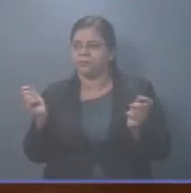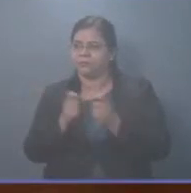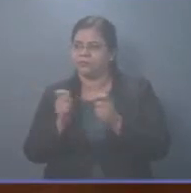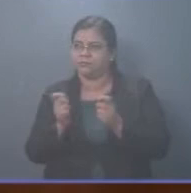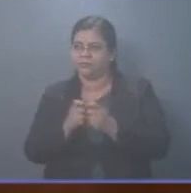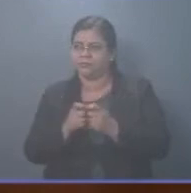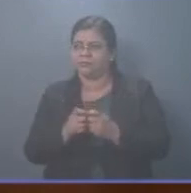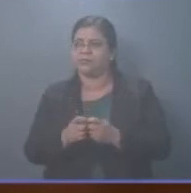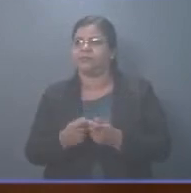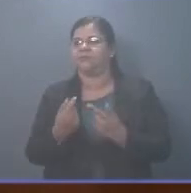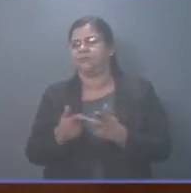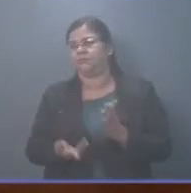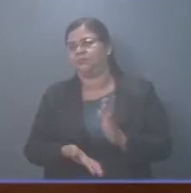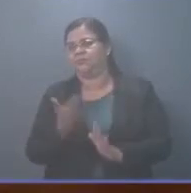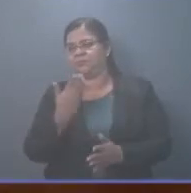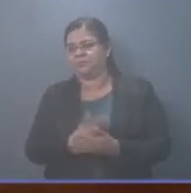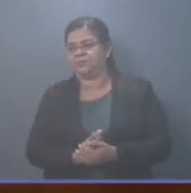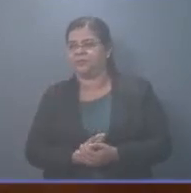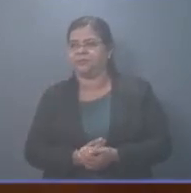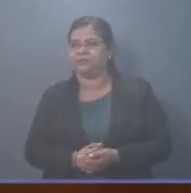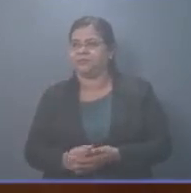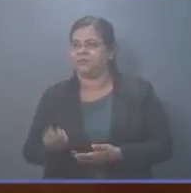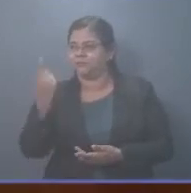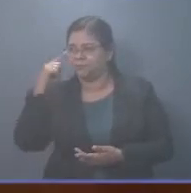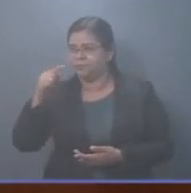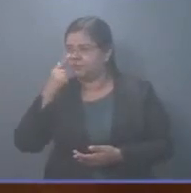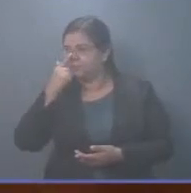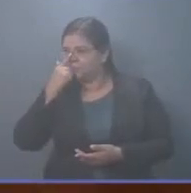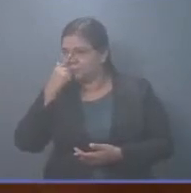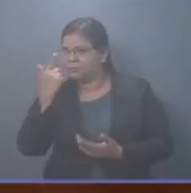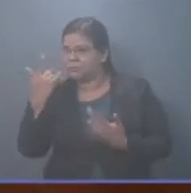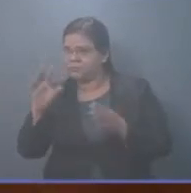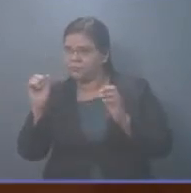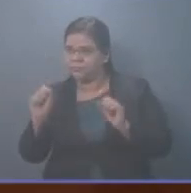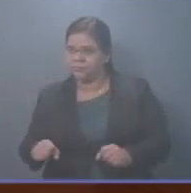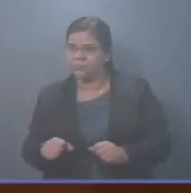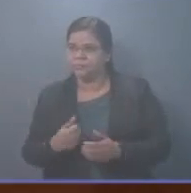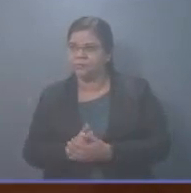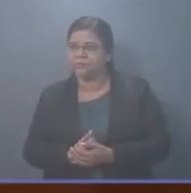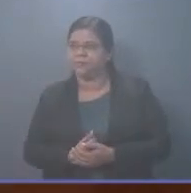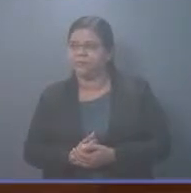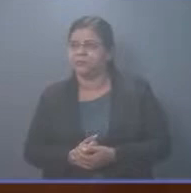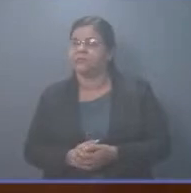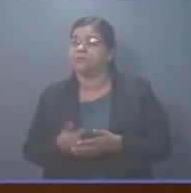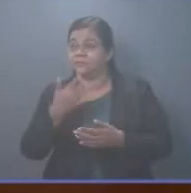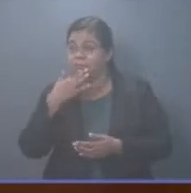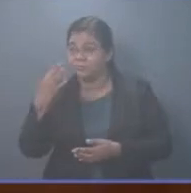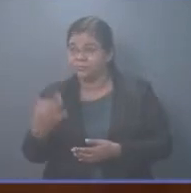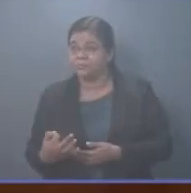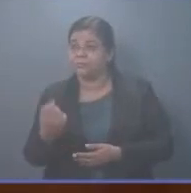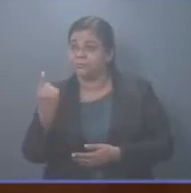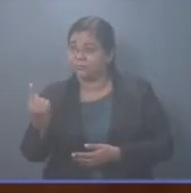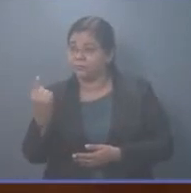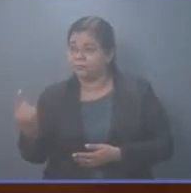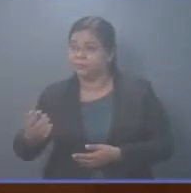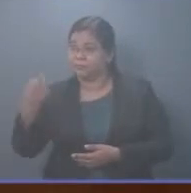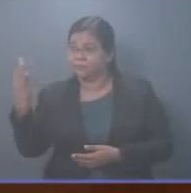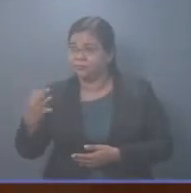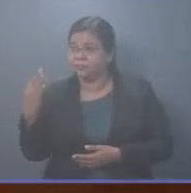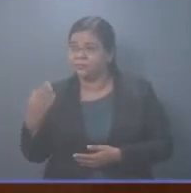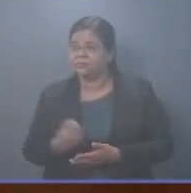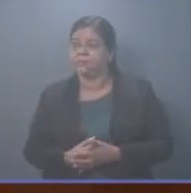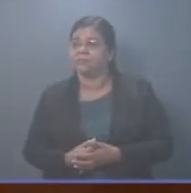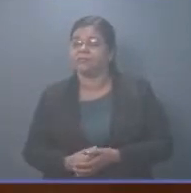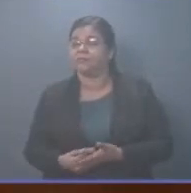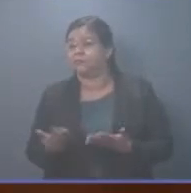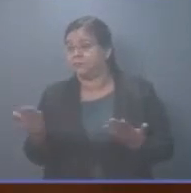aterrizada, y efectivamente le daría ese apoyo a aquellas personas que verdaderamente lo necesiten. Los que